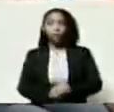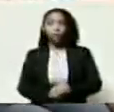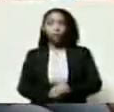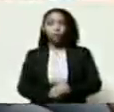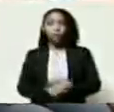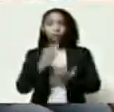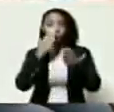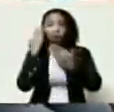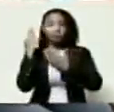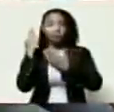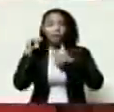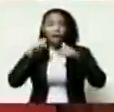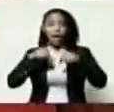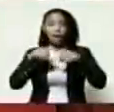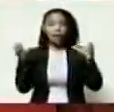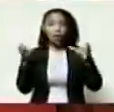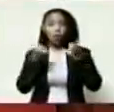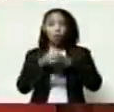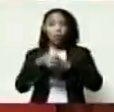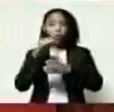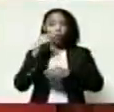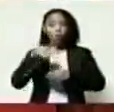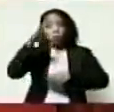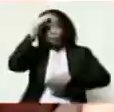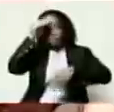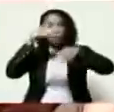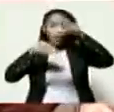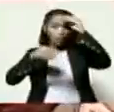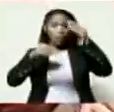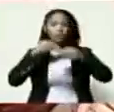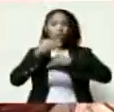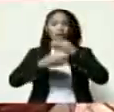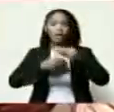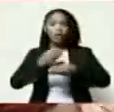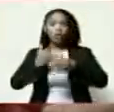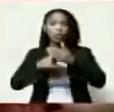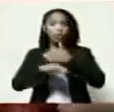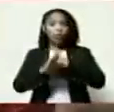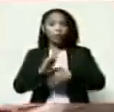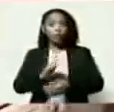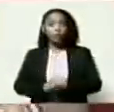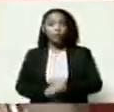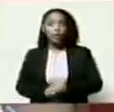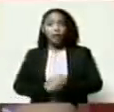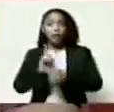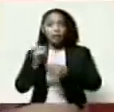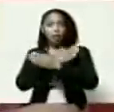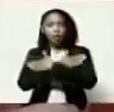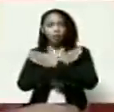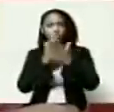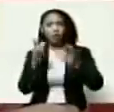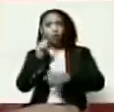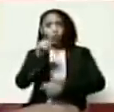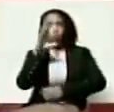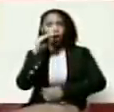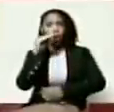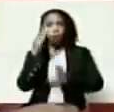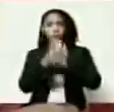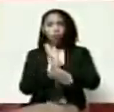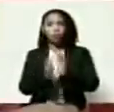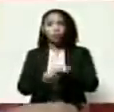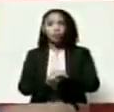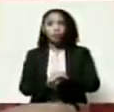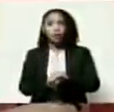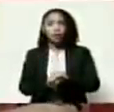Mira, este Congreso, y uno va aprendiendo, este Congreso fue de esa solidaridad que tú hablas,